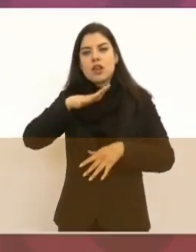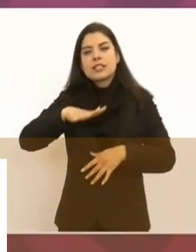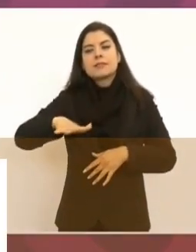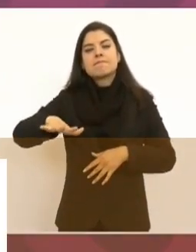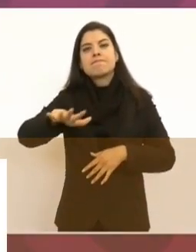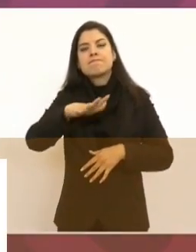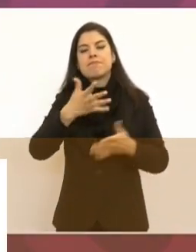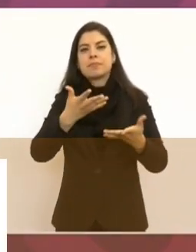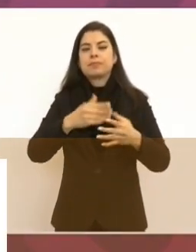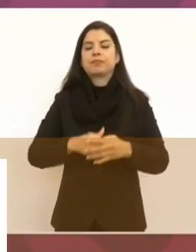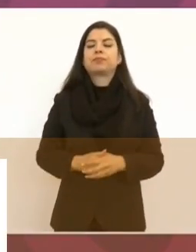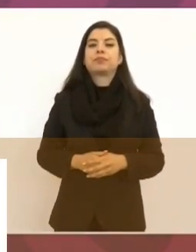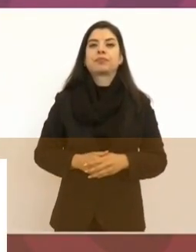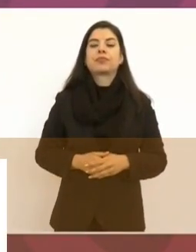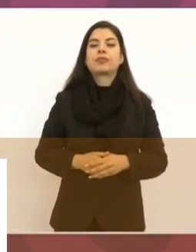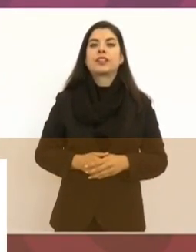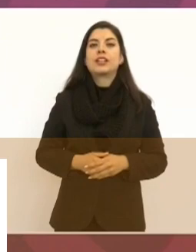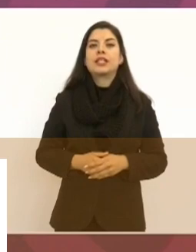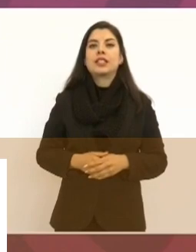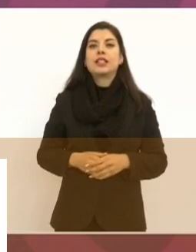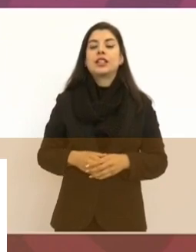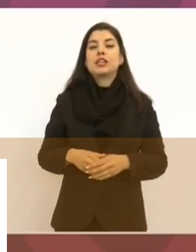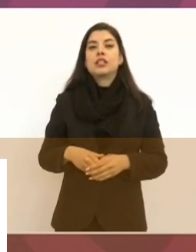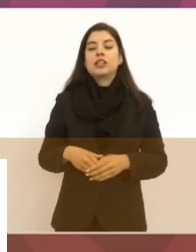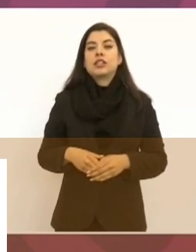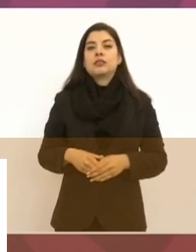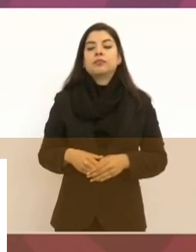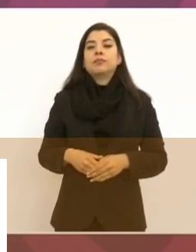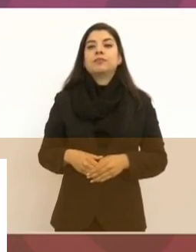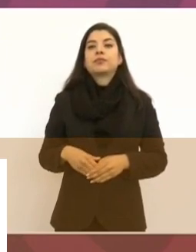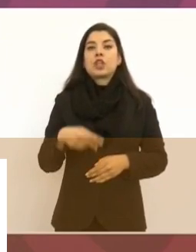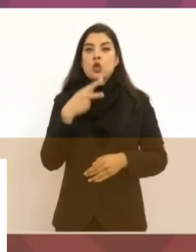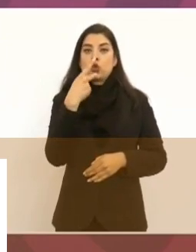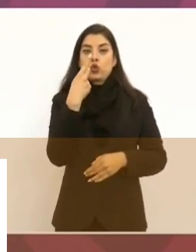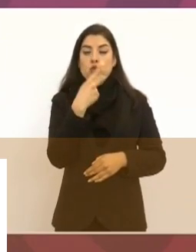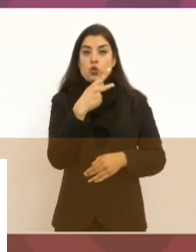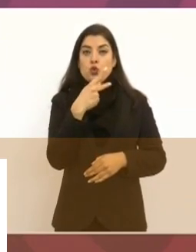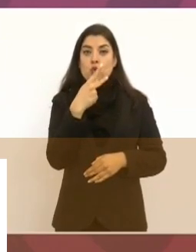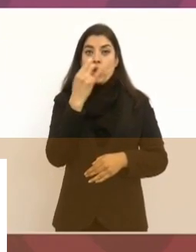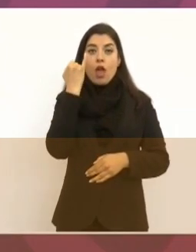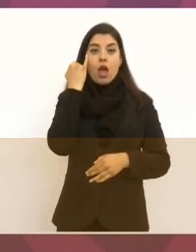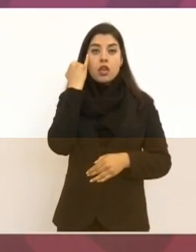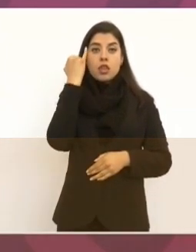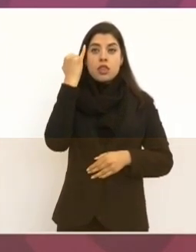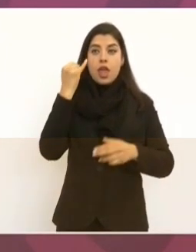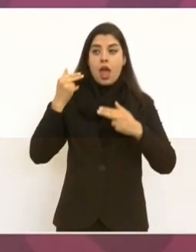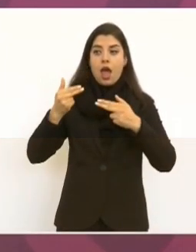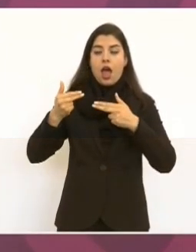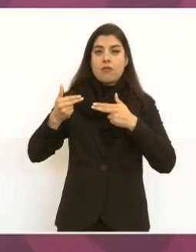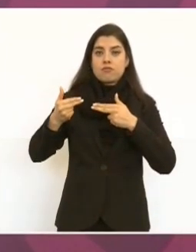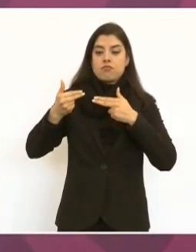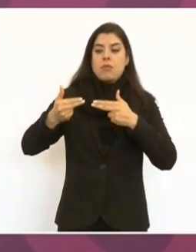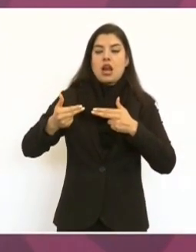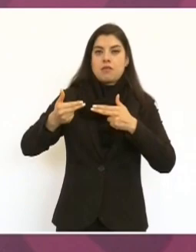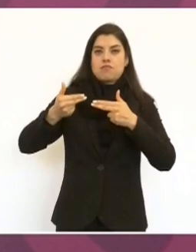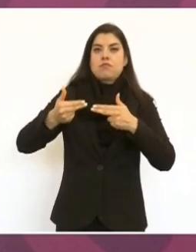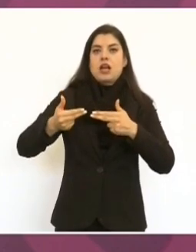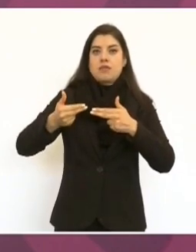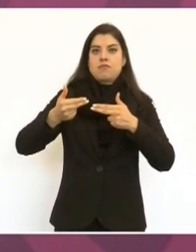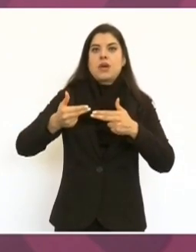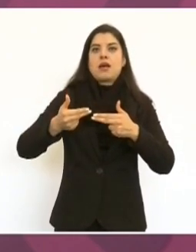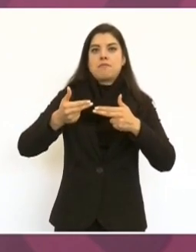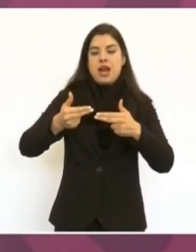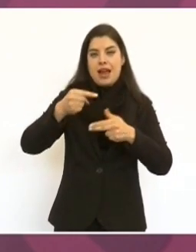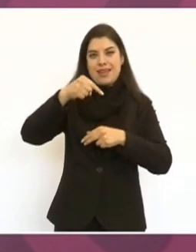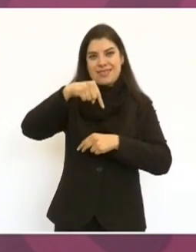El legado histórico que usted está dejando en el país es innegable. Y parte de ese legado, insisto,